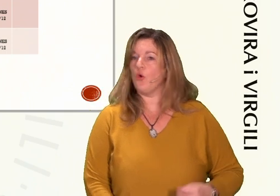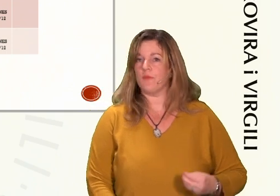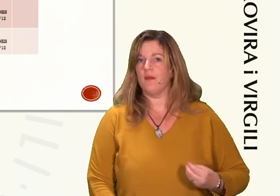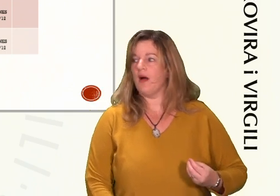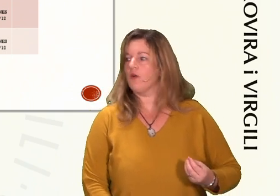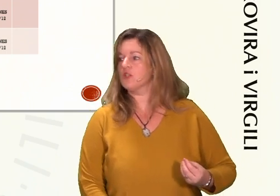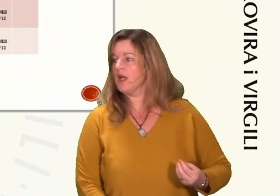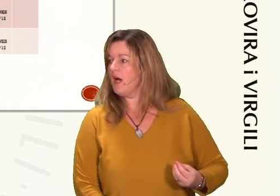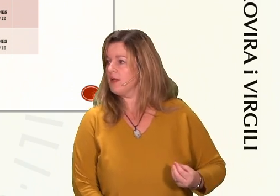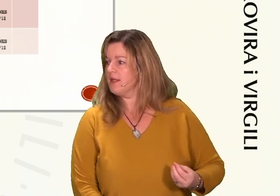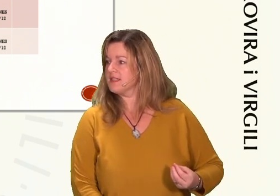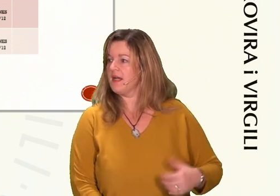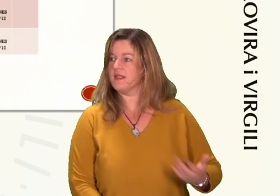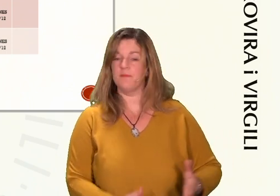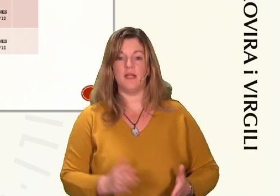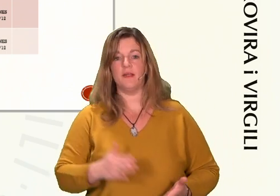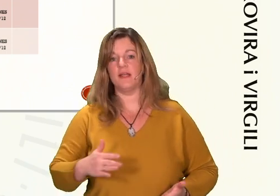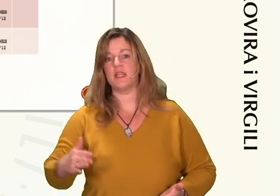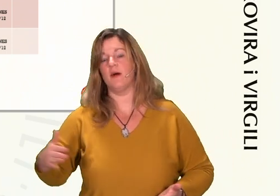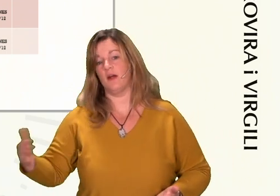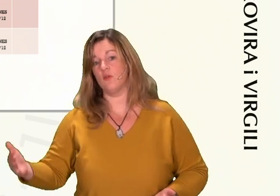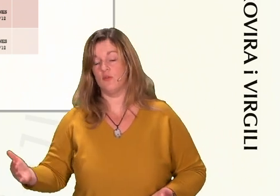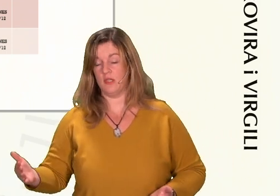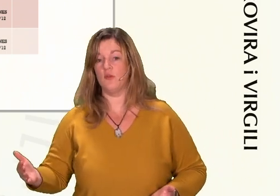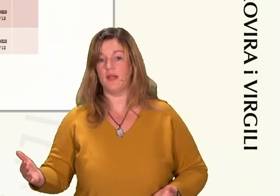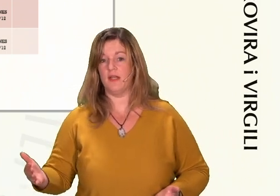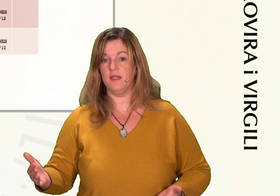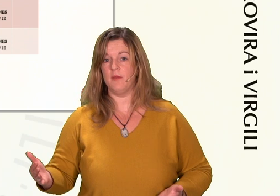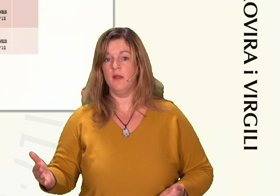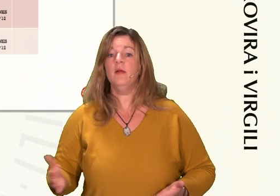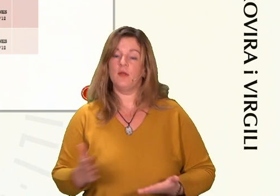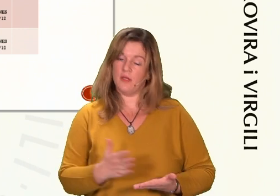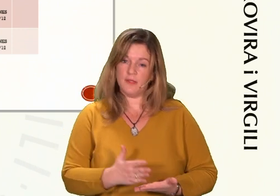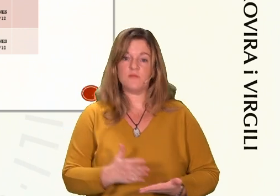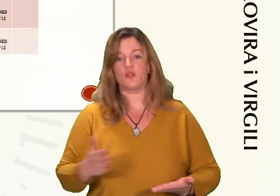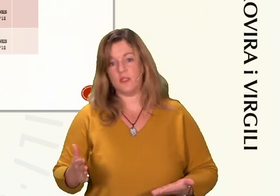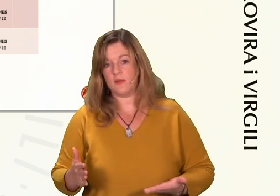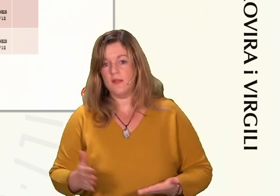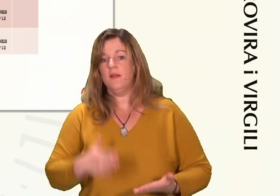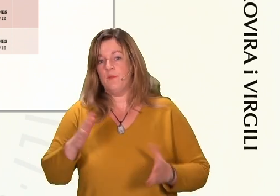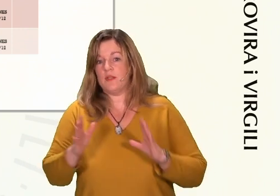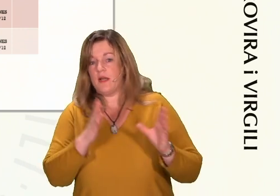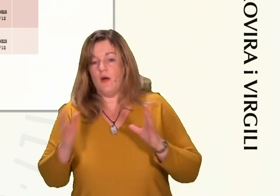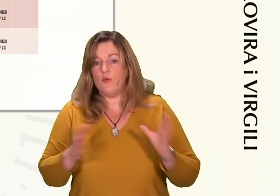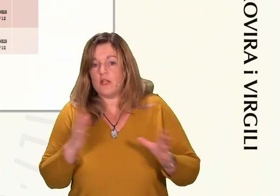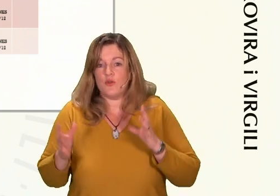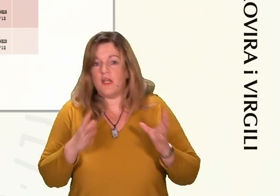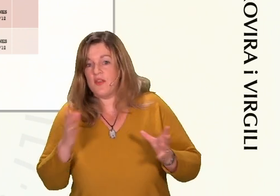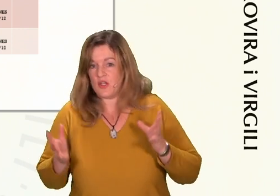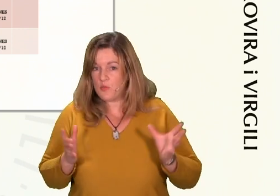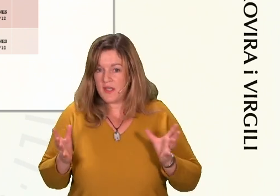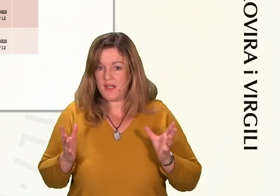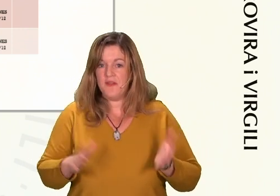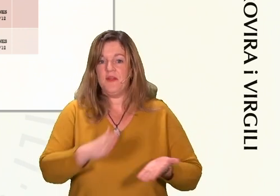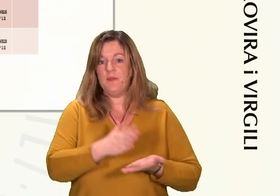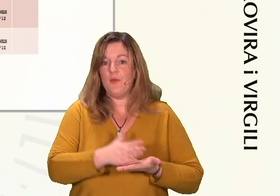lo aconsejable es que cada semana vayáis trabajando el contenido de cada tema. Pero también es posible, pues, cada uno que se organice